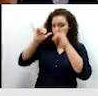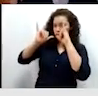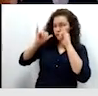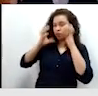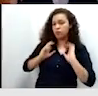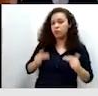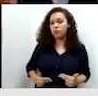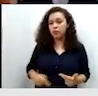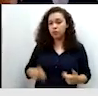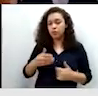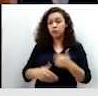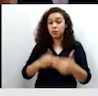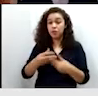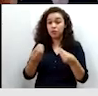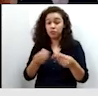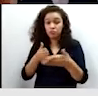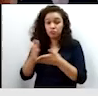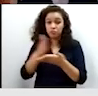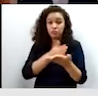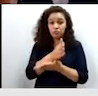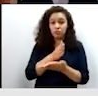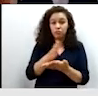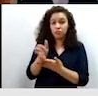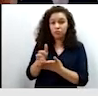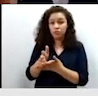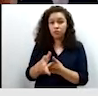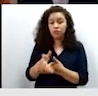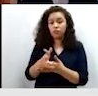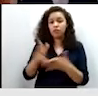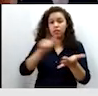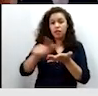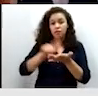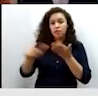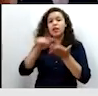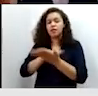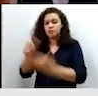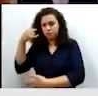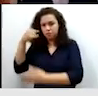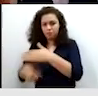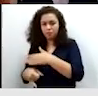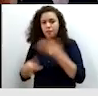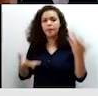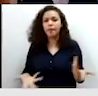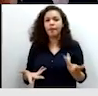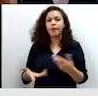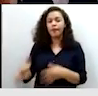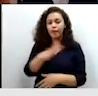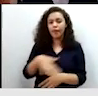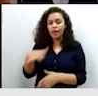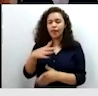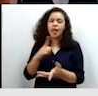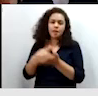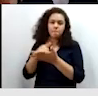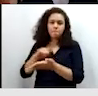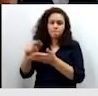intervienen muchos procesos como la limpieza y desinfección de mis áreas, en este caso.